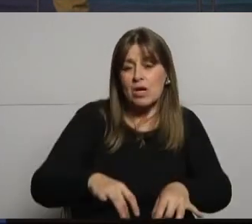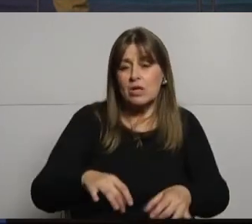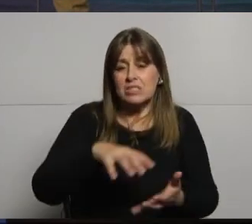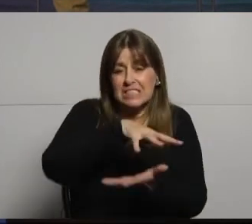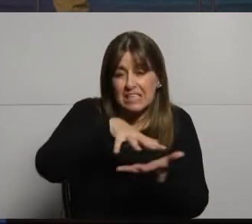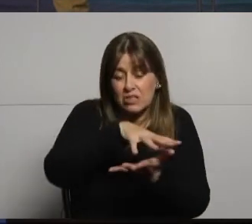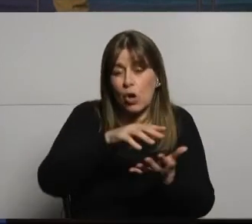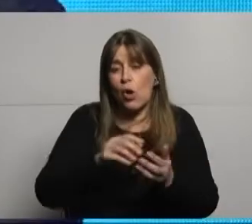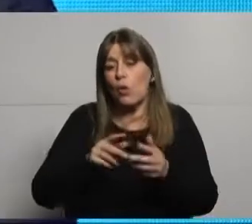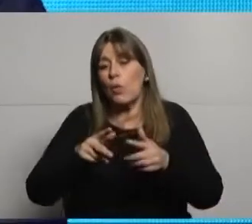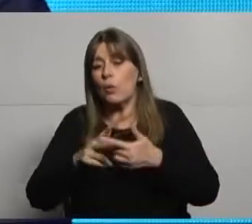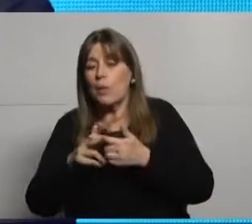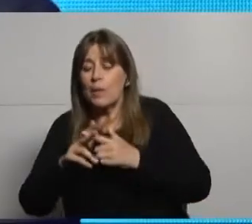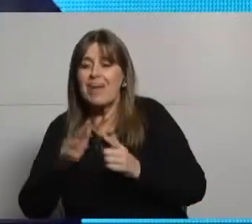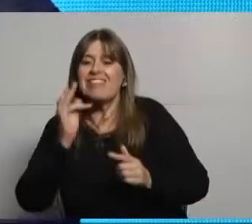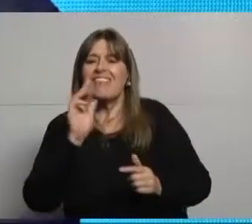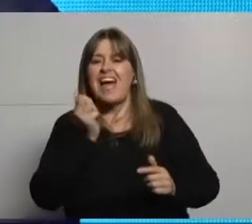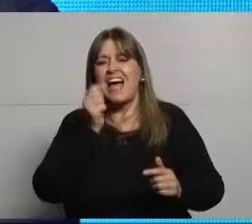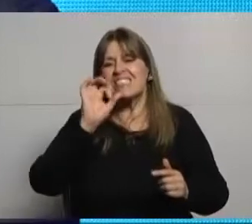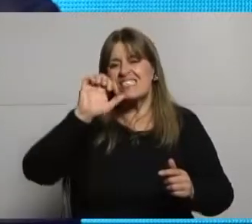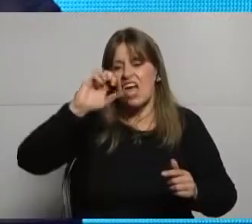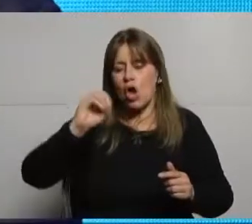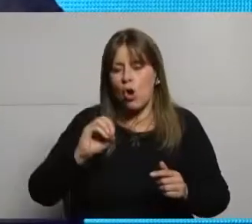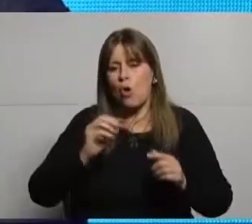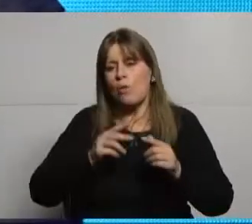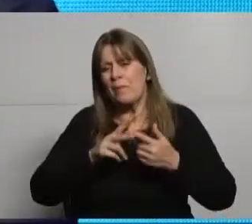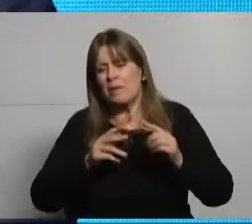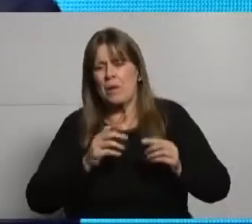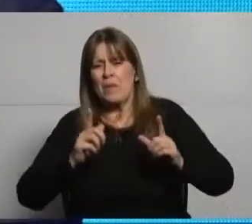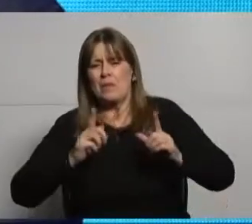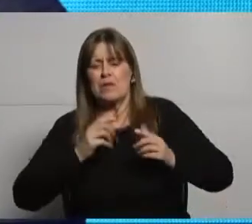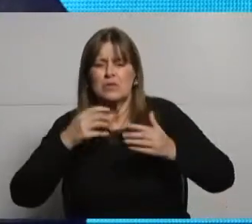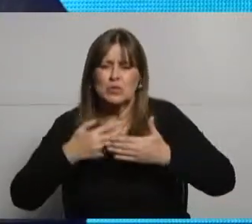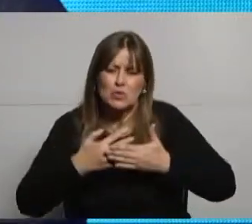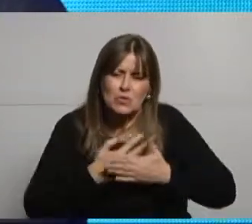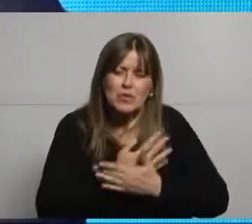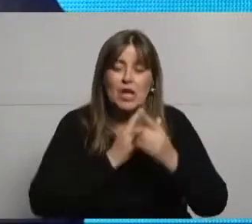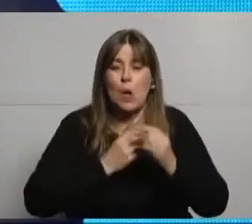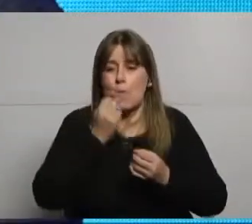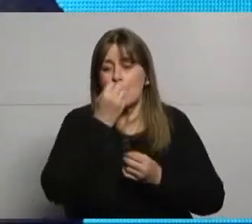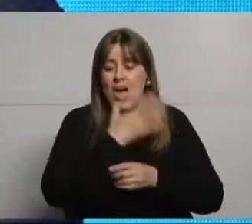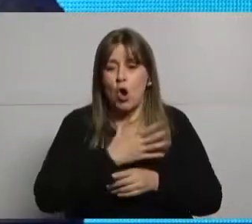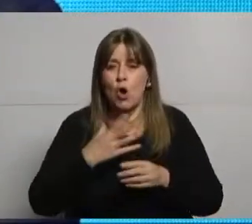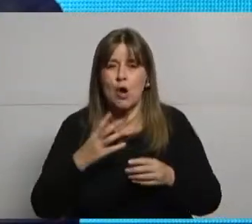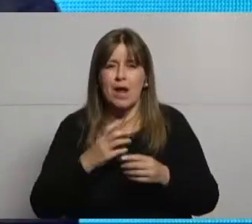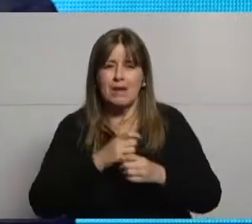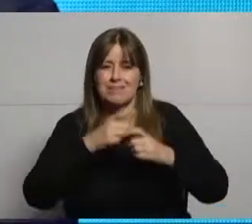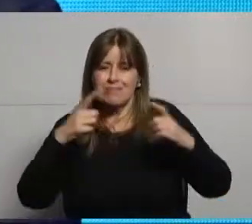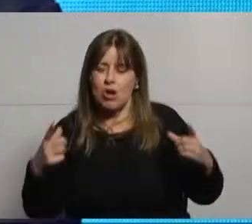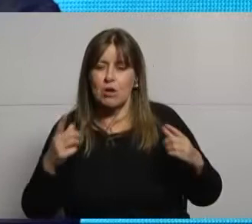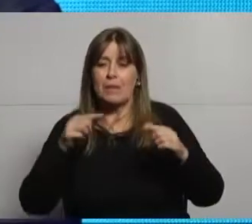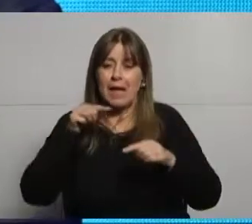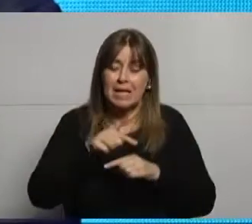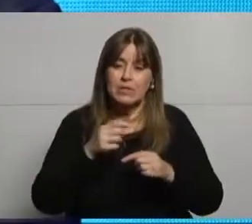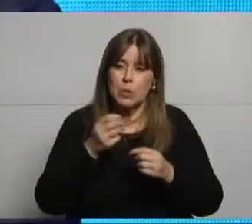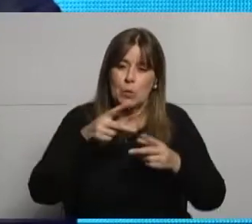los métodos de traqueo o traceo, como le dicen ellos, deben haber sufrido, espero, para bien, una mejora brutal. Porque esto, en una